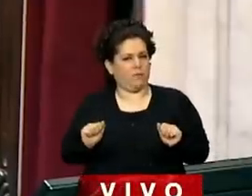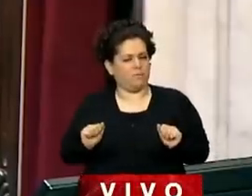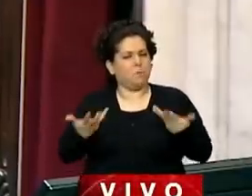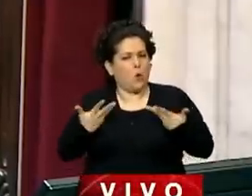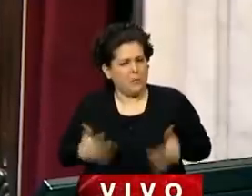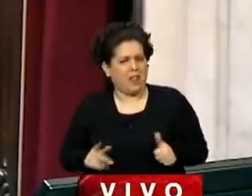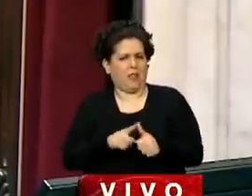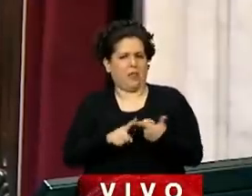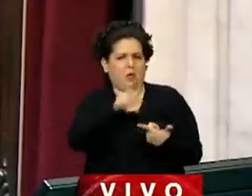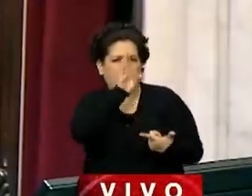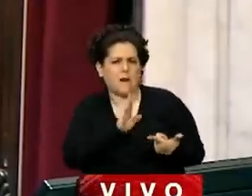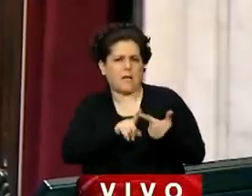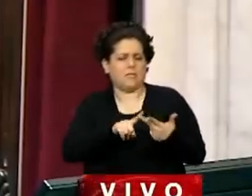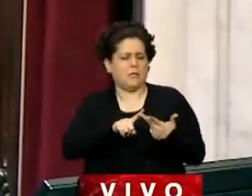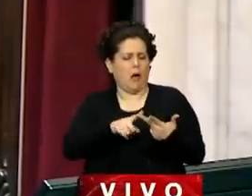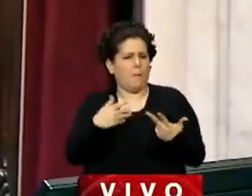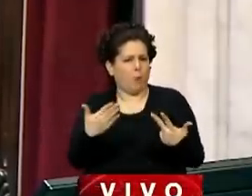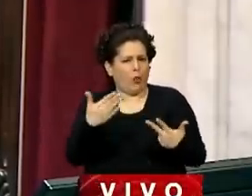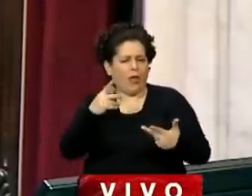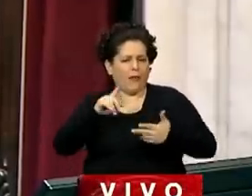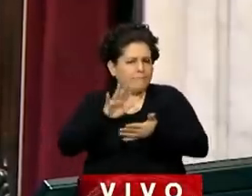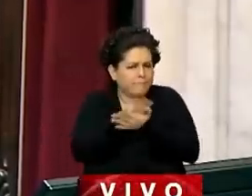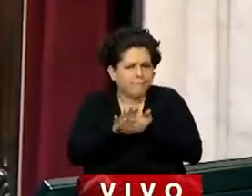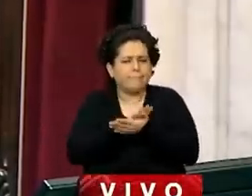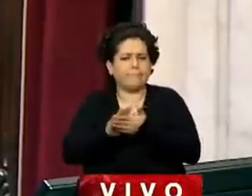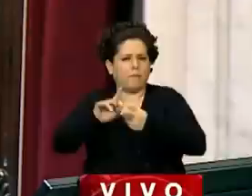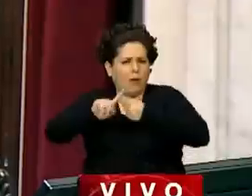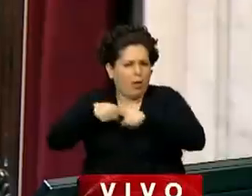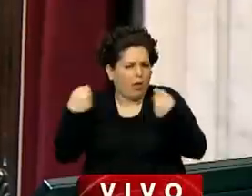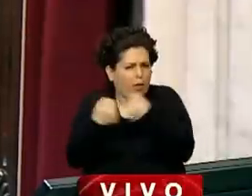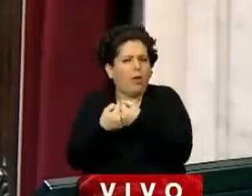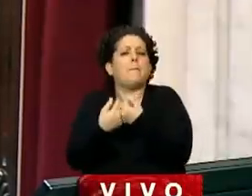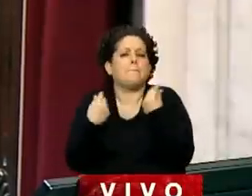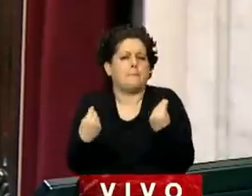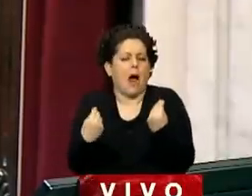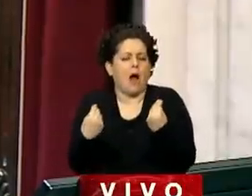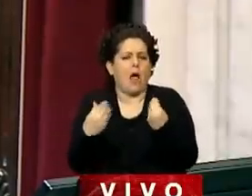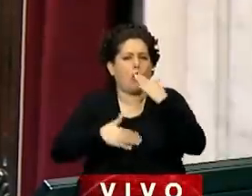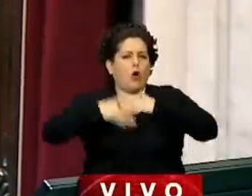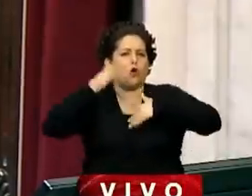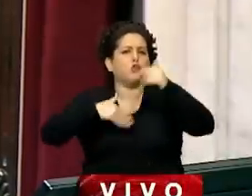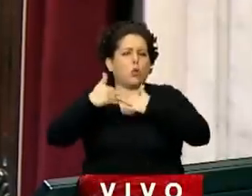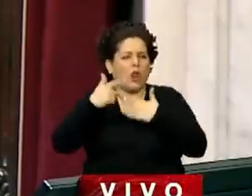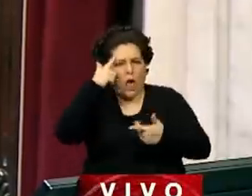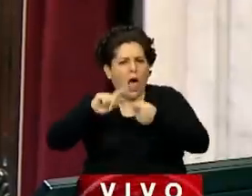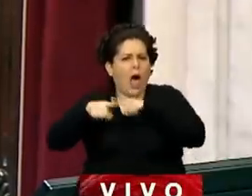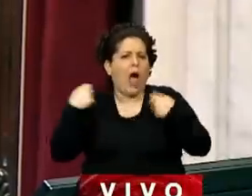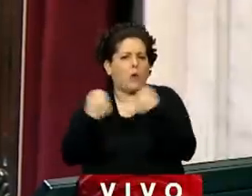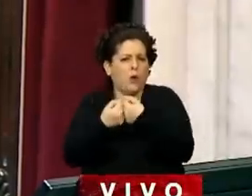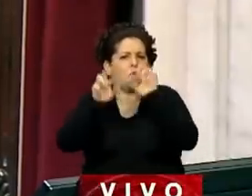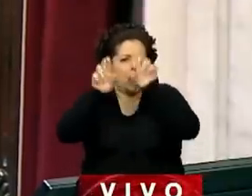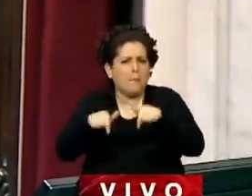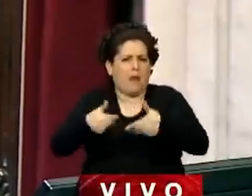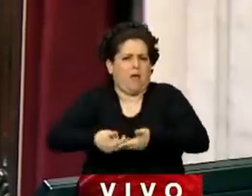la tolerancia, la capacidad y el coraje de construir consensos y políticas de